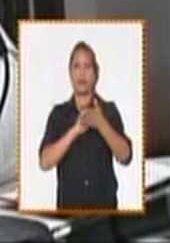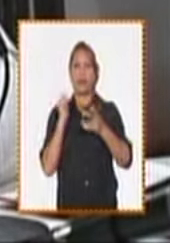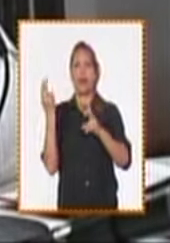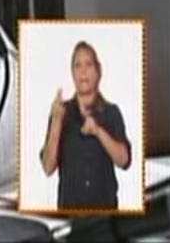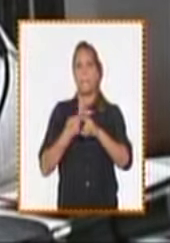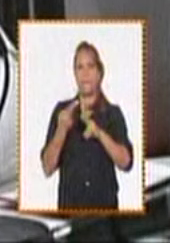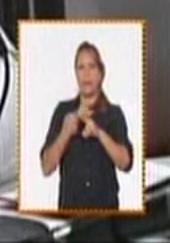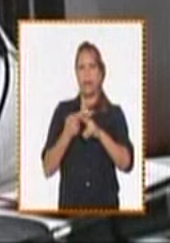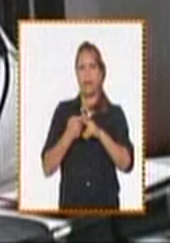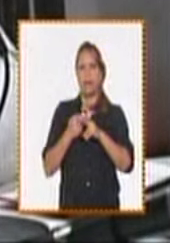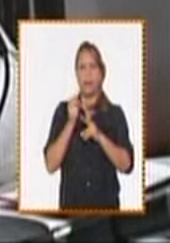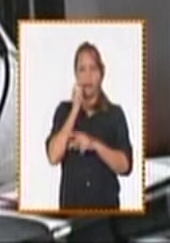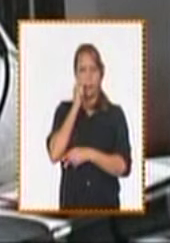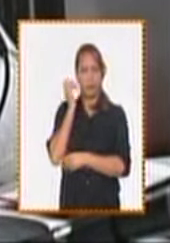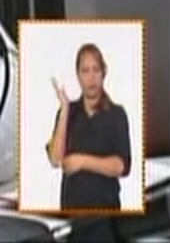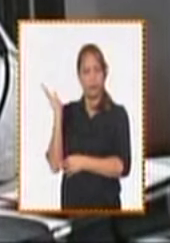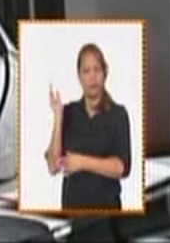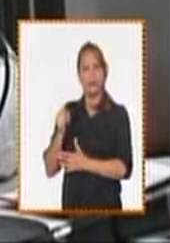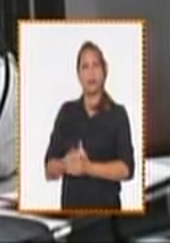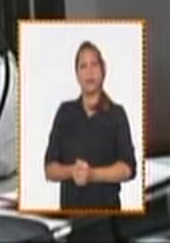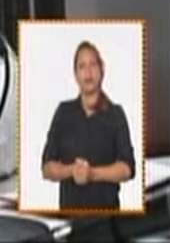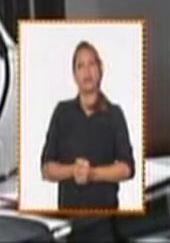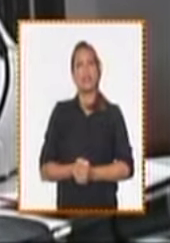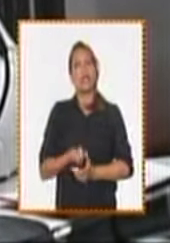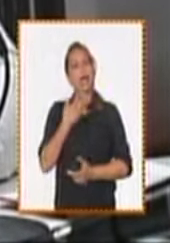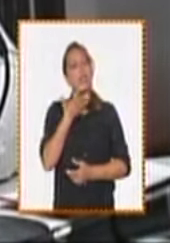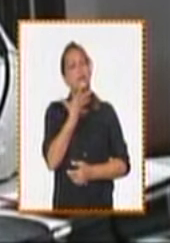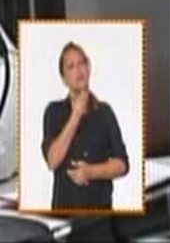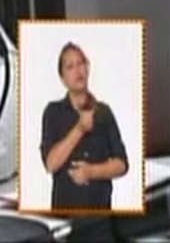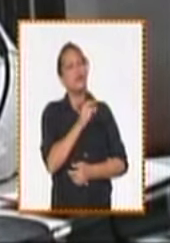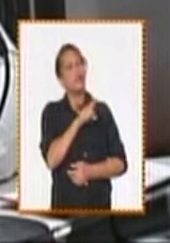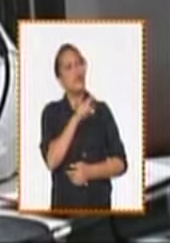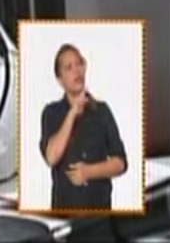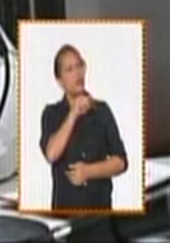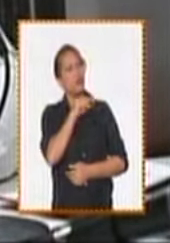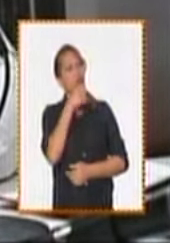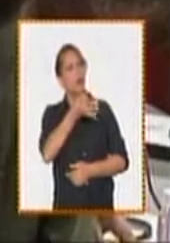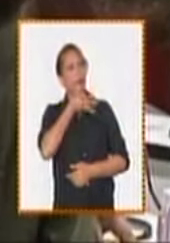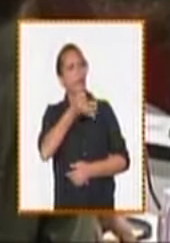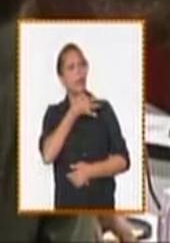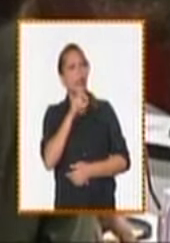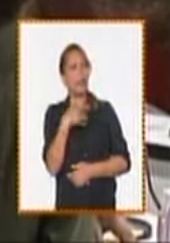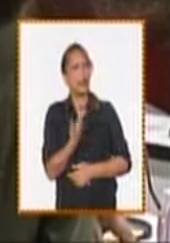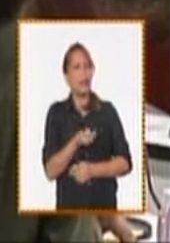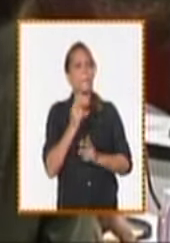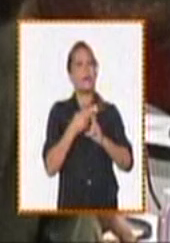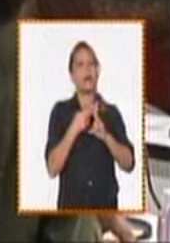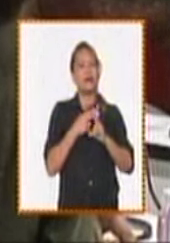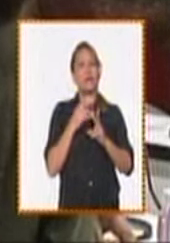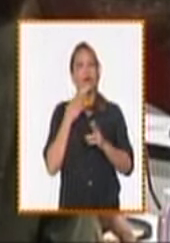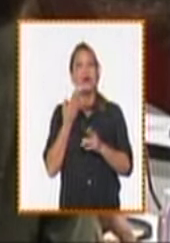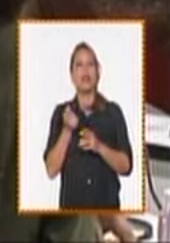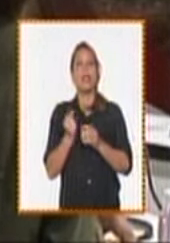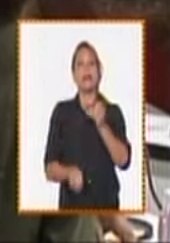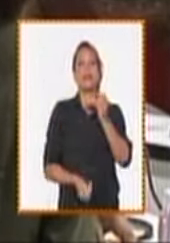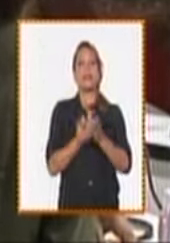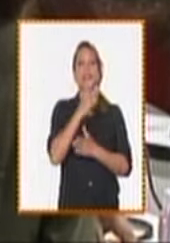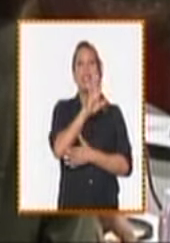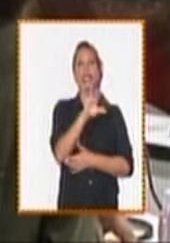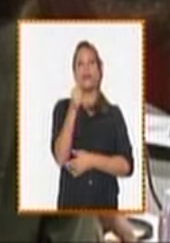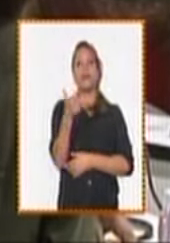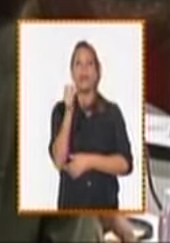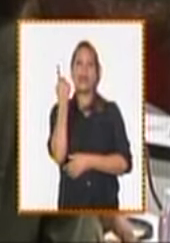compañero riller Bernard Gómez me gustaría Rey hablar de ese vayamo que llega a sus 510 años de historia